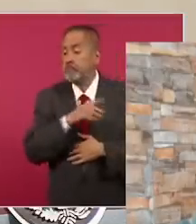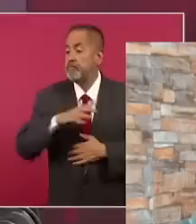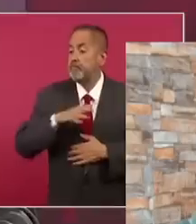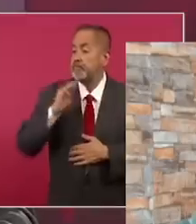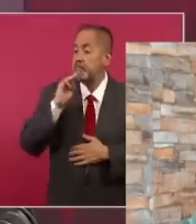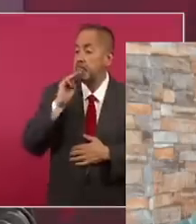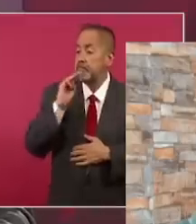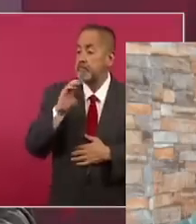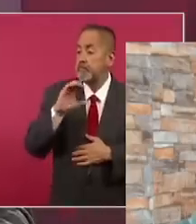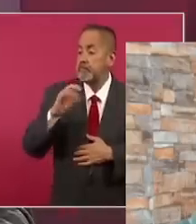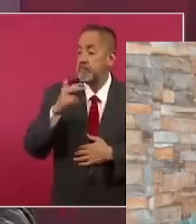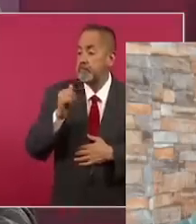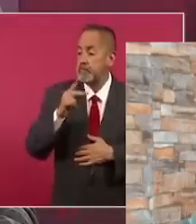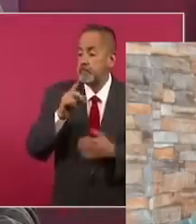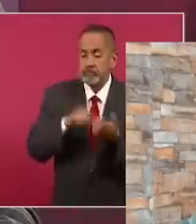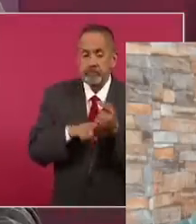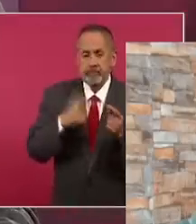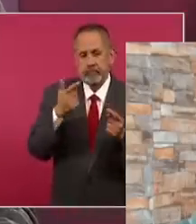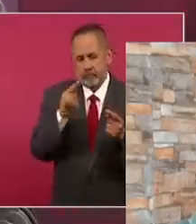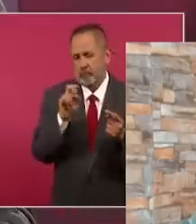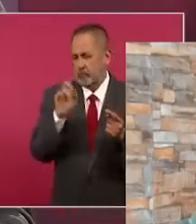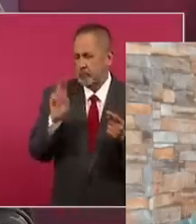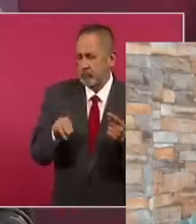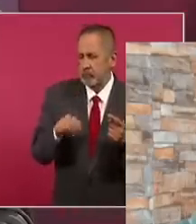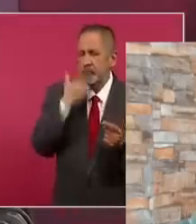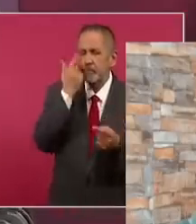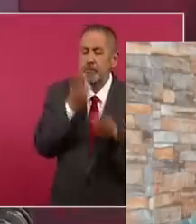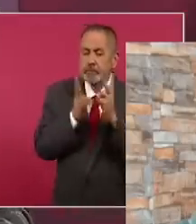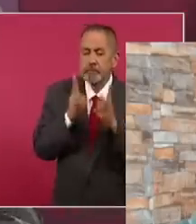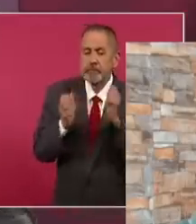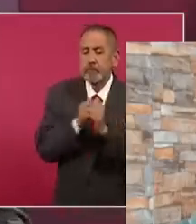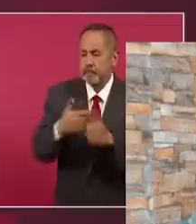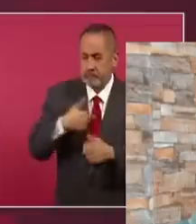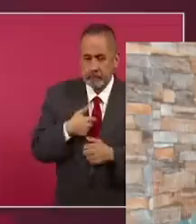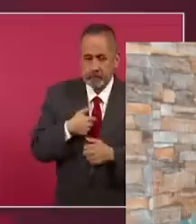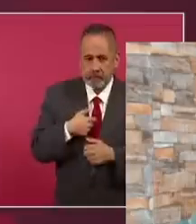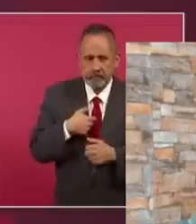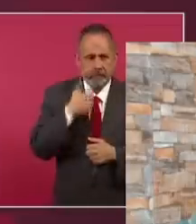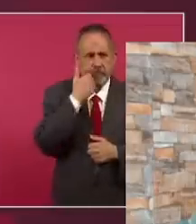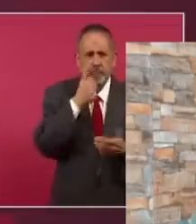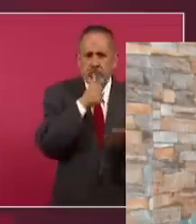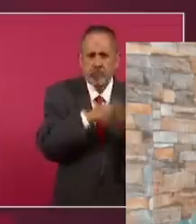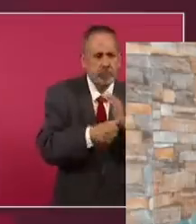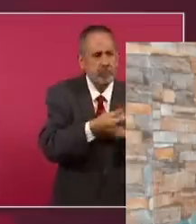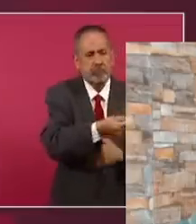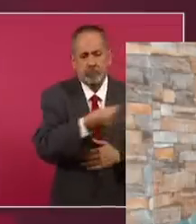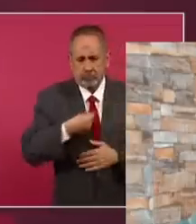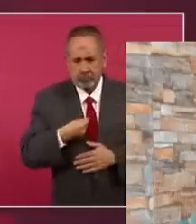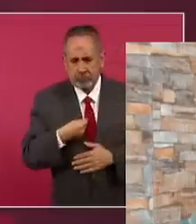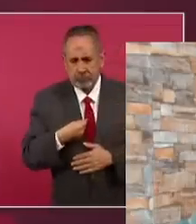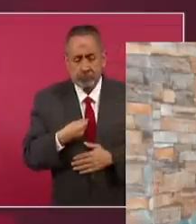Loera y que quería hablar conmigo porque me quería entregar una carta.